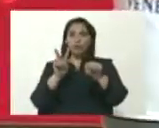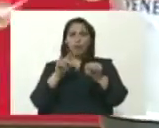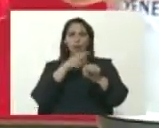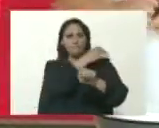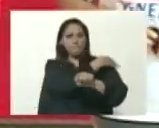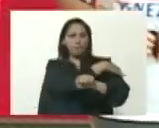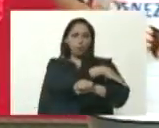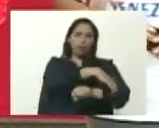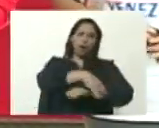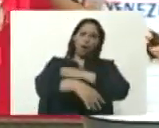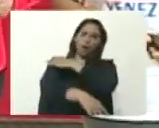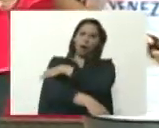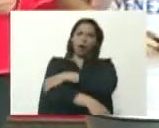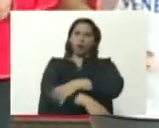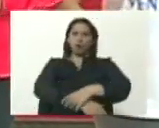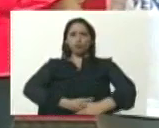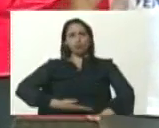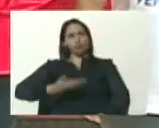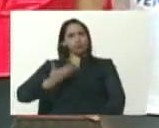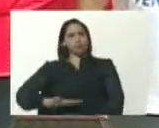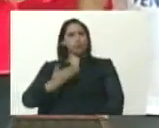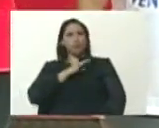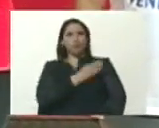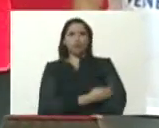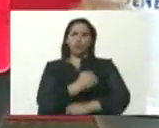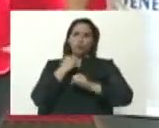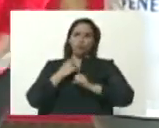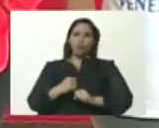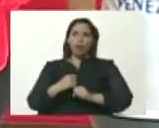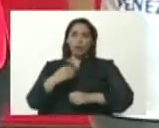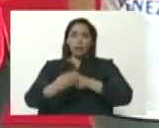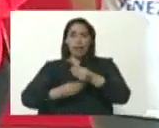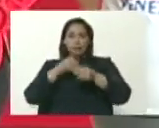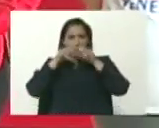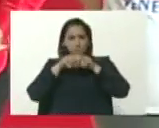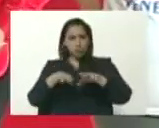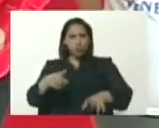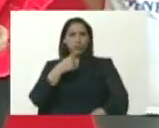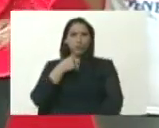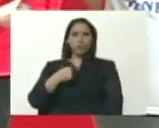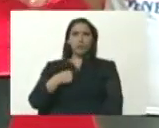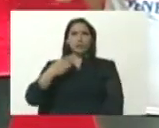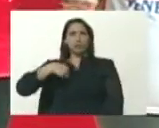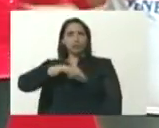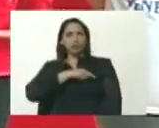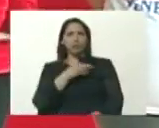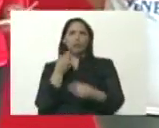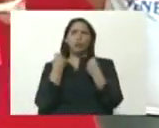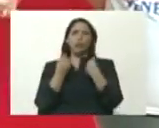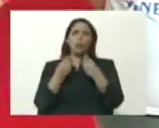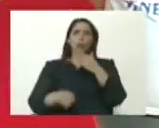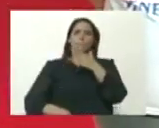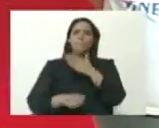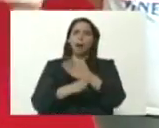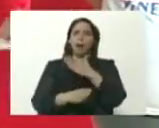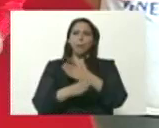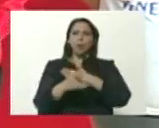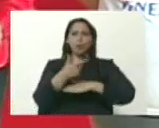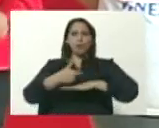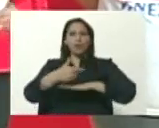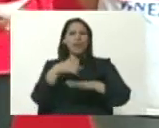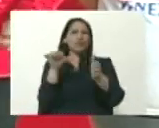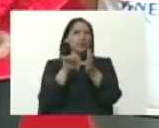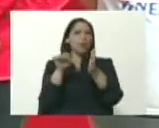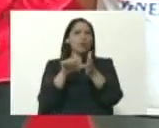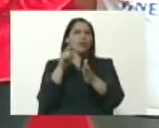brazo articulador que hace los despliegues y nos dice a nosotros cómo vamos a gobernar, dónde